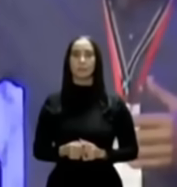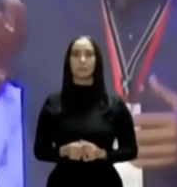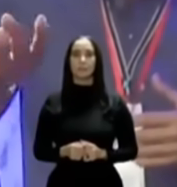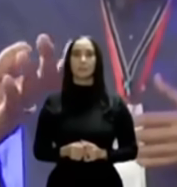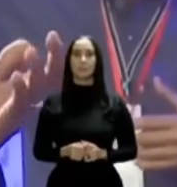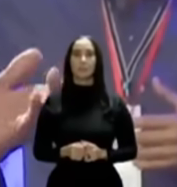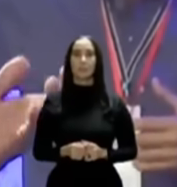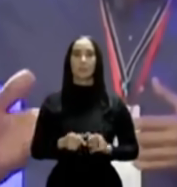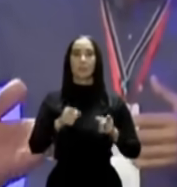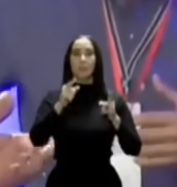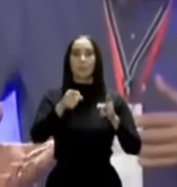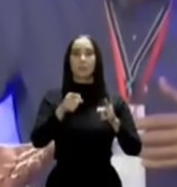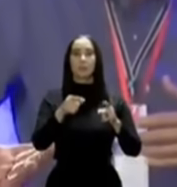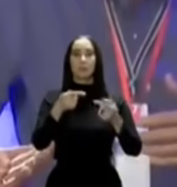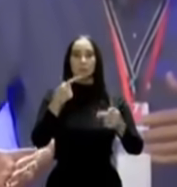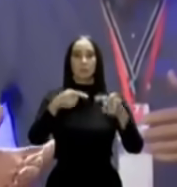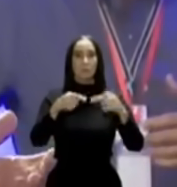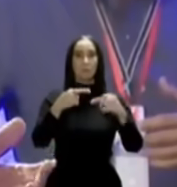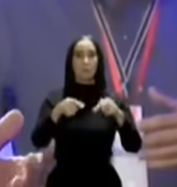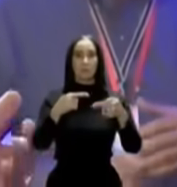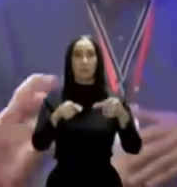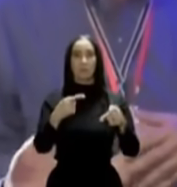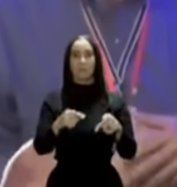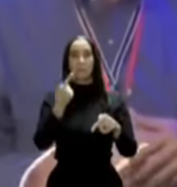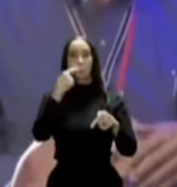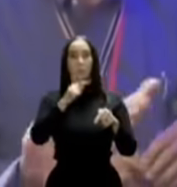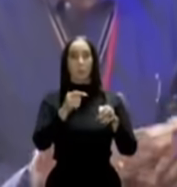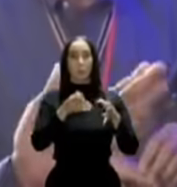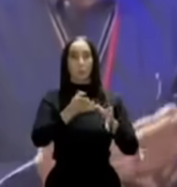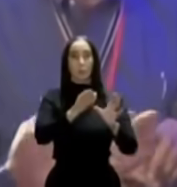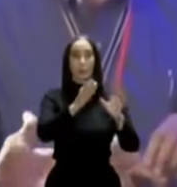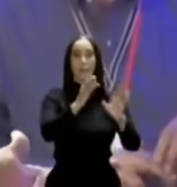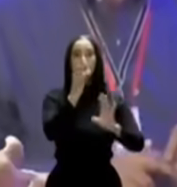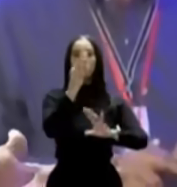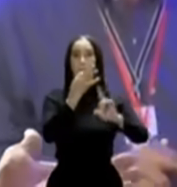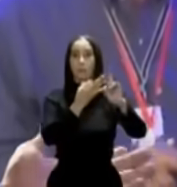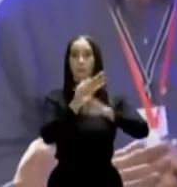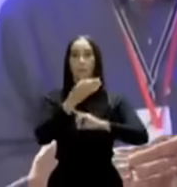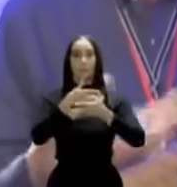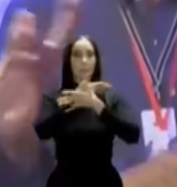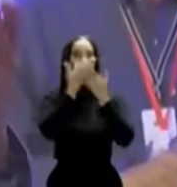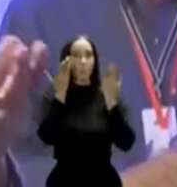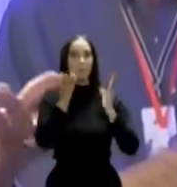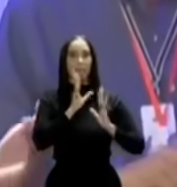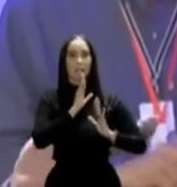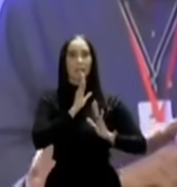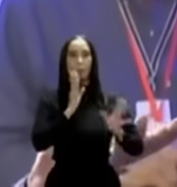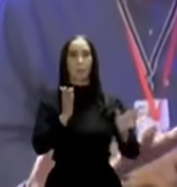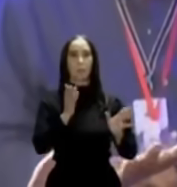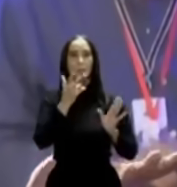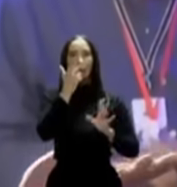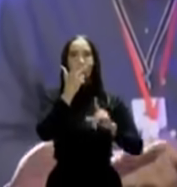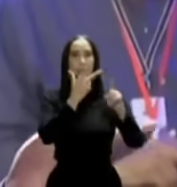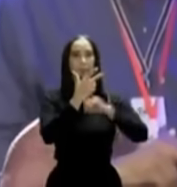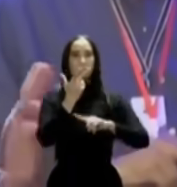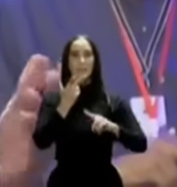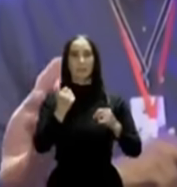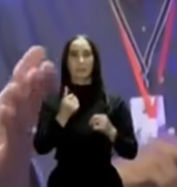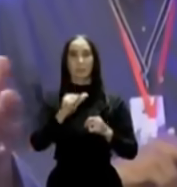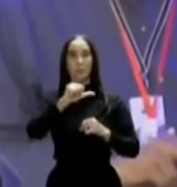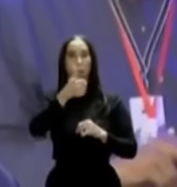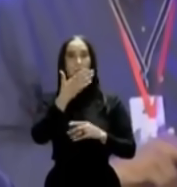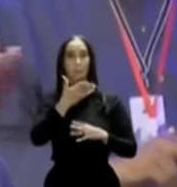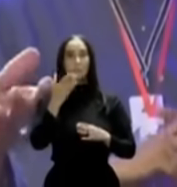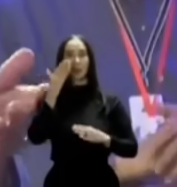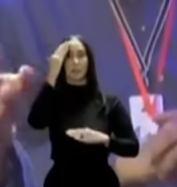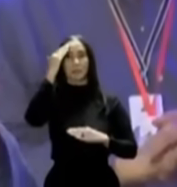si vale la pena un conflicto de esta magnitud por un canal que 9 meses no produce casi agua, solamente durante 3 meses. Otra cosa